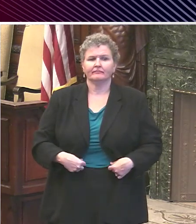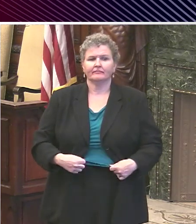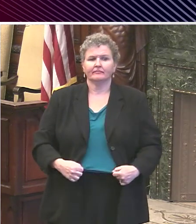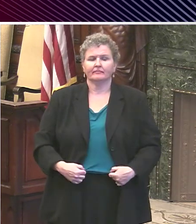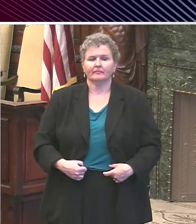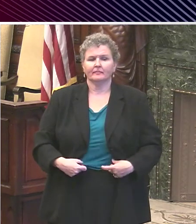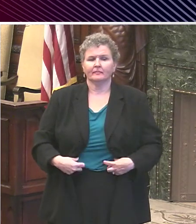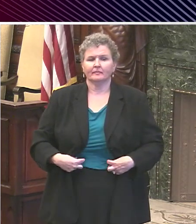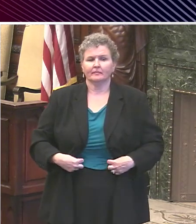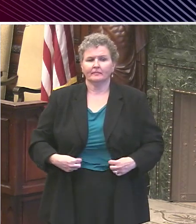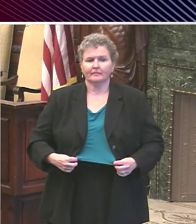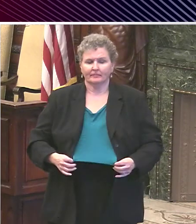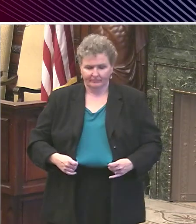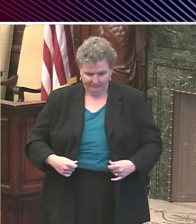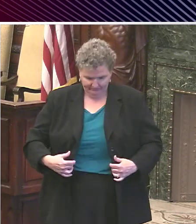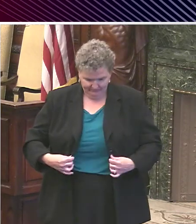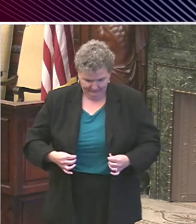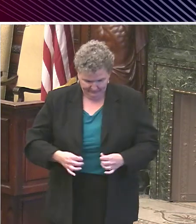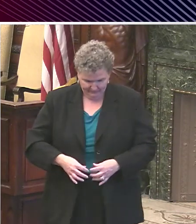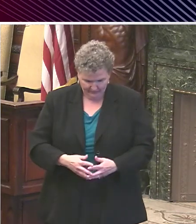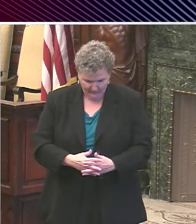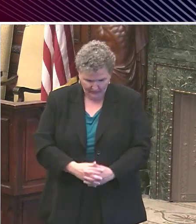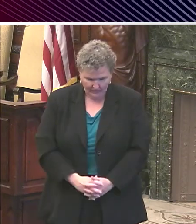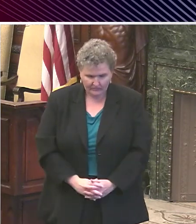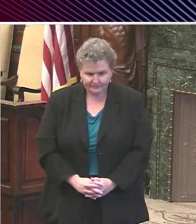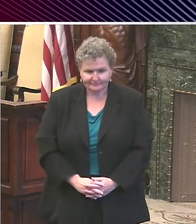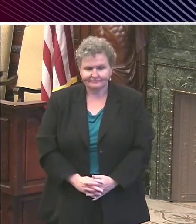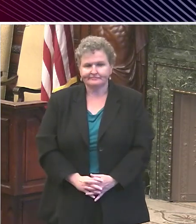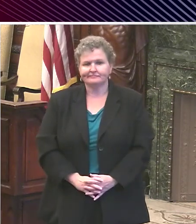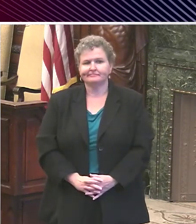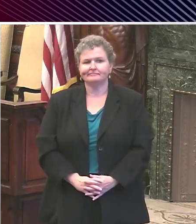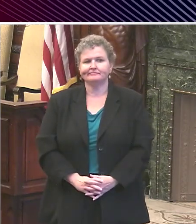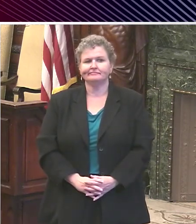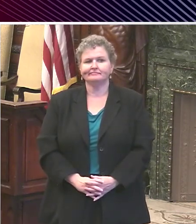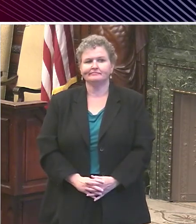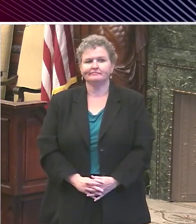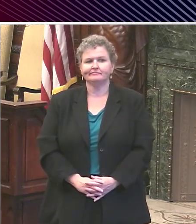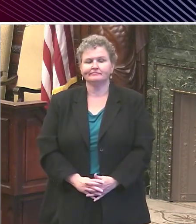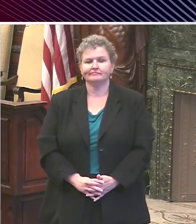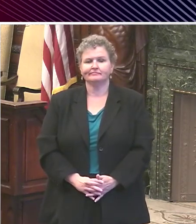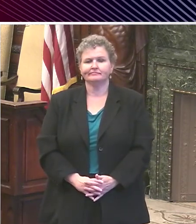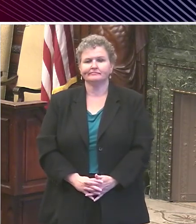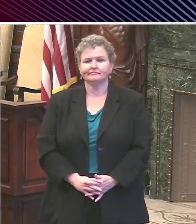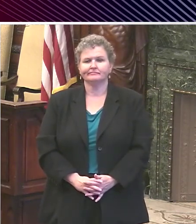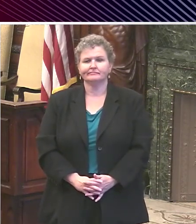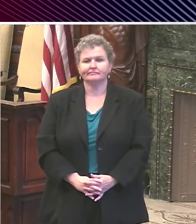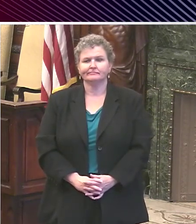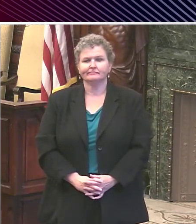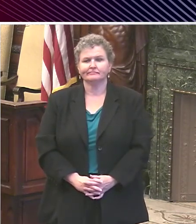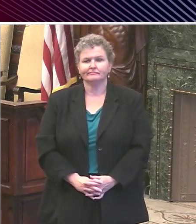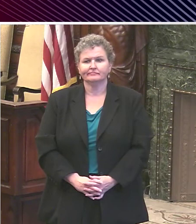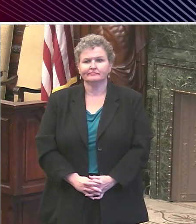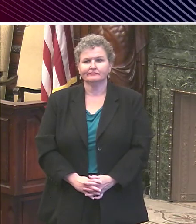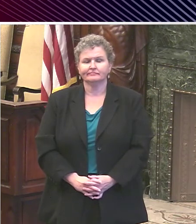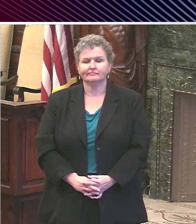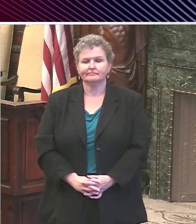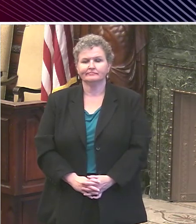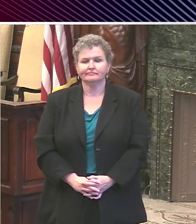con los otros. ¿Qué se le dice cuando tienes que ponerte una máscara, inclusive